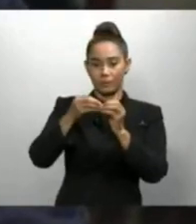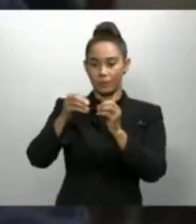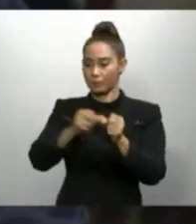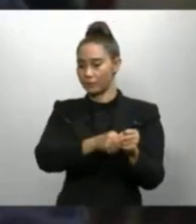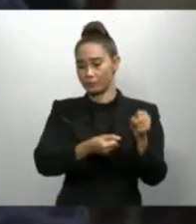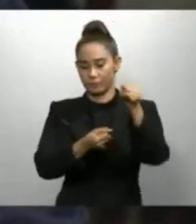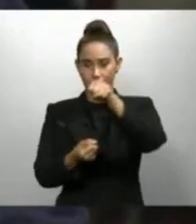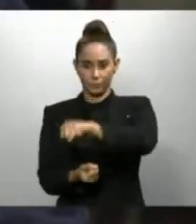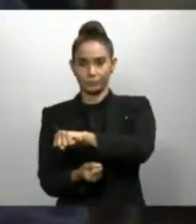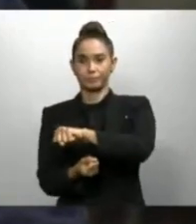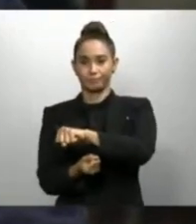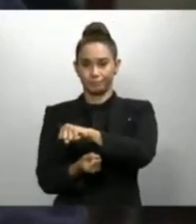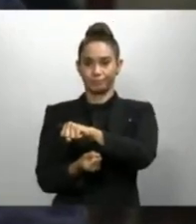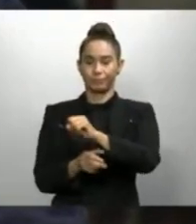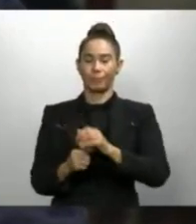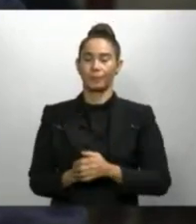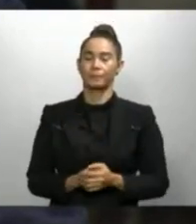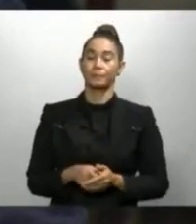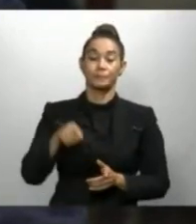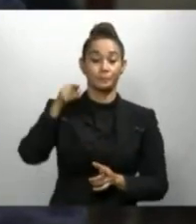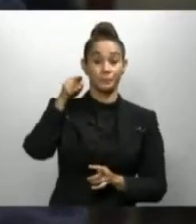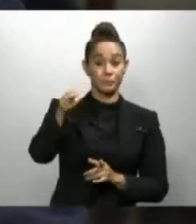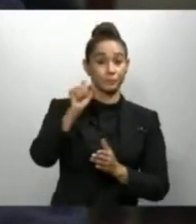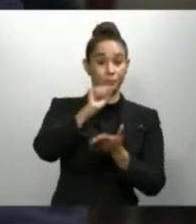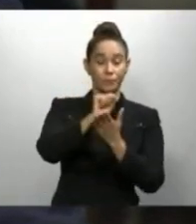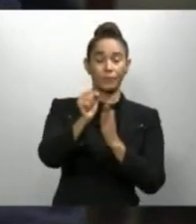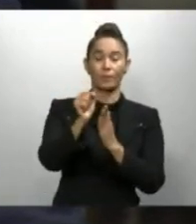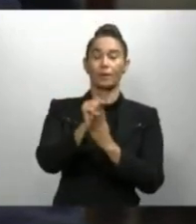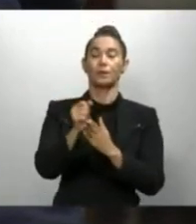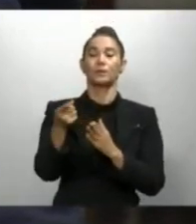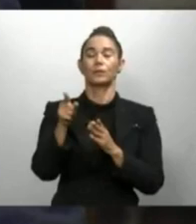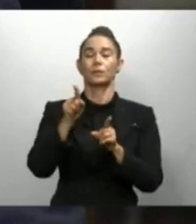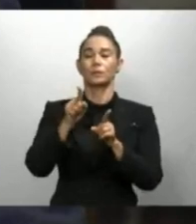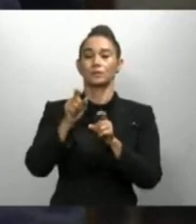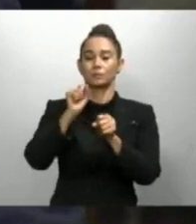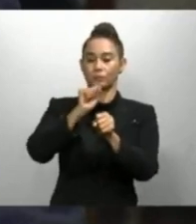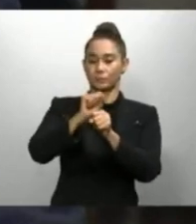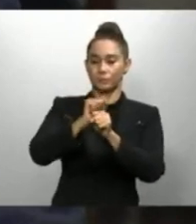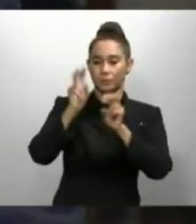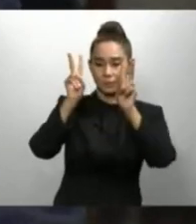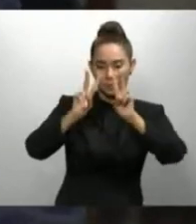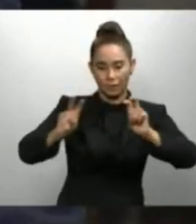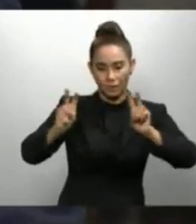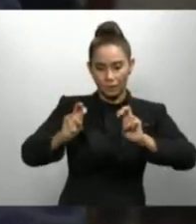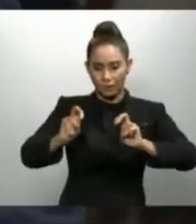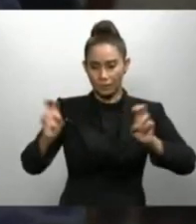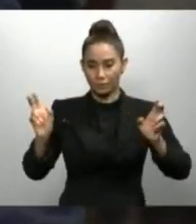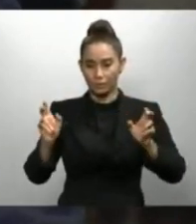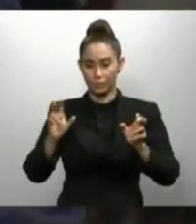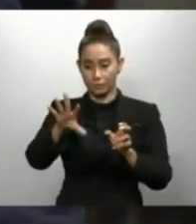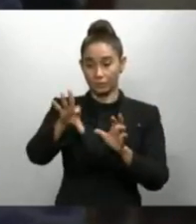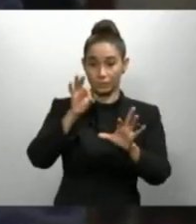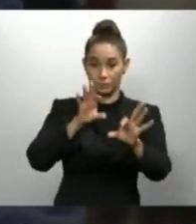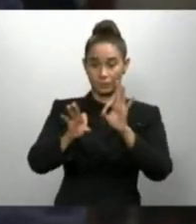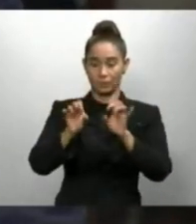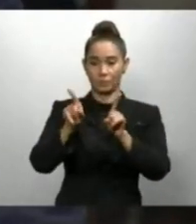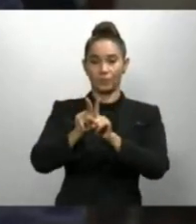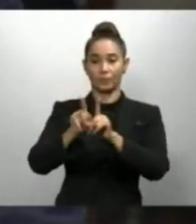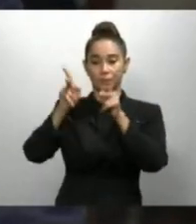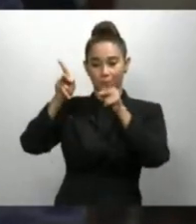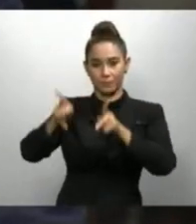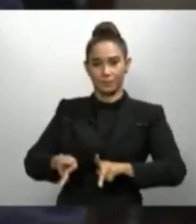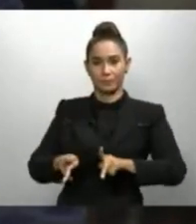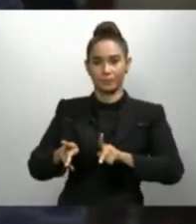vigente. Estas situaciones, tanto a nivel de operativos como en lo que respecta a personas afectadas, se